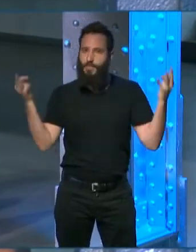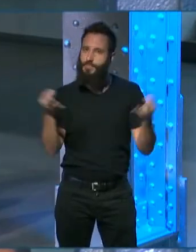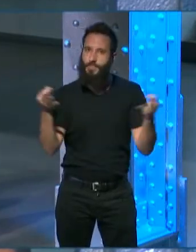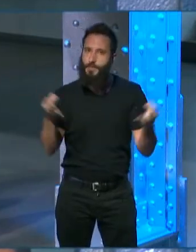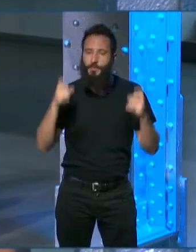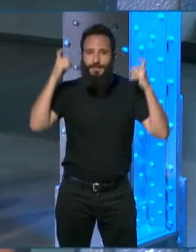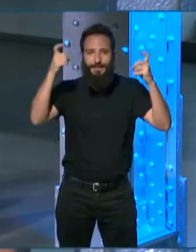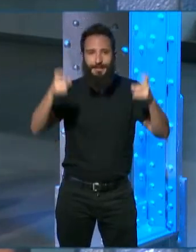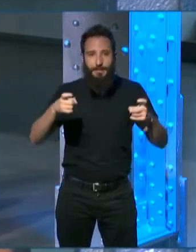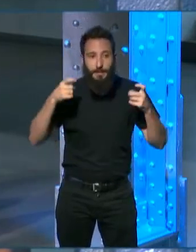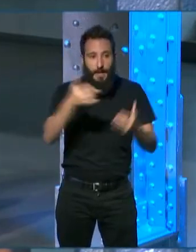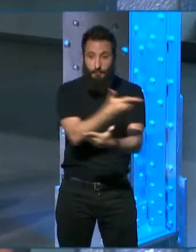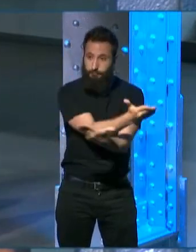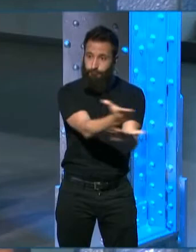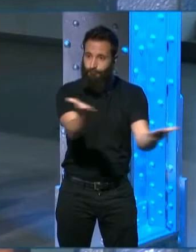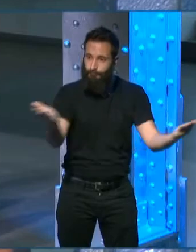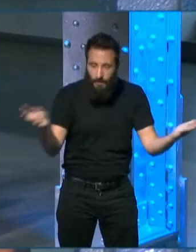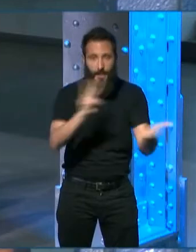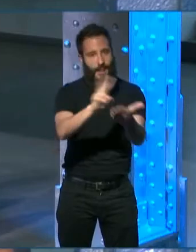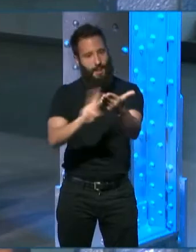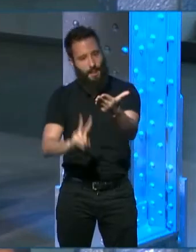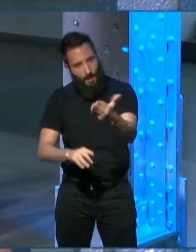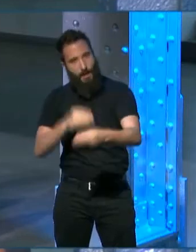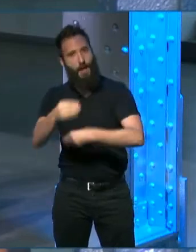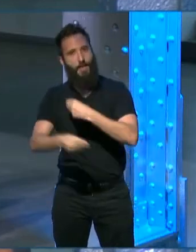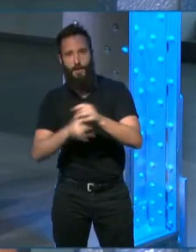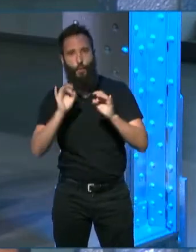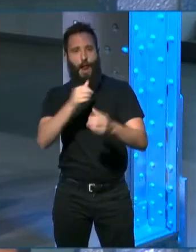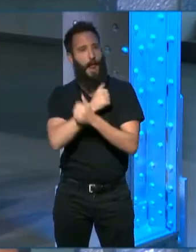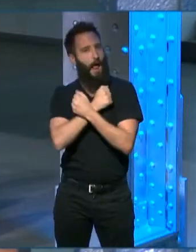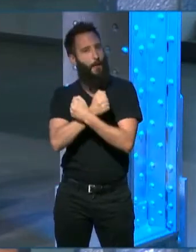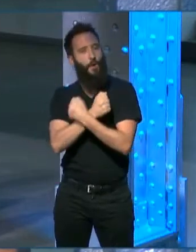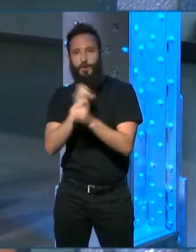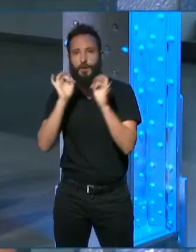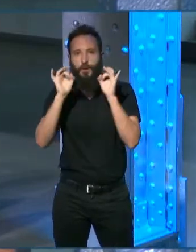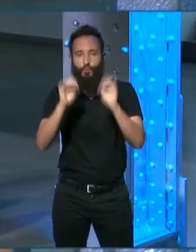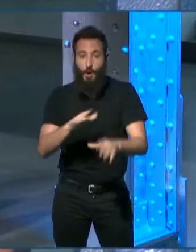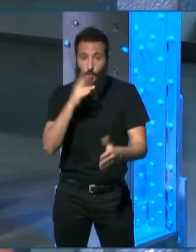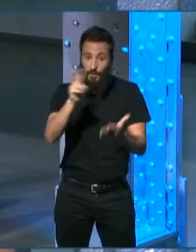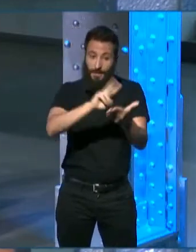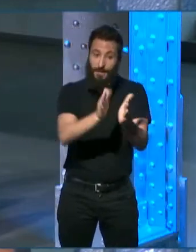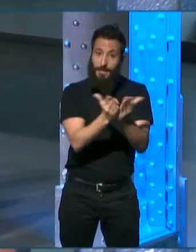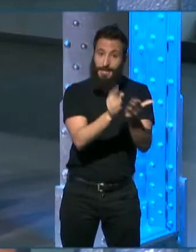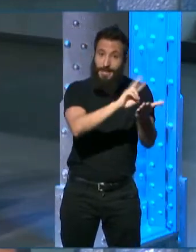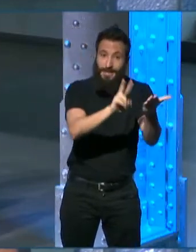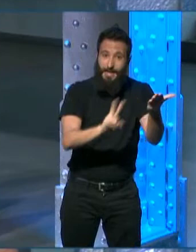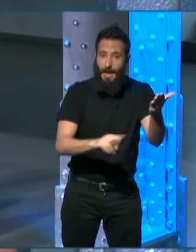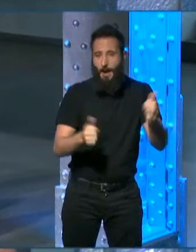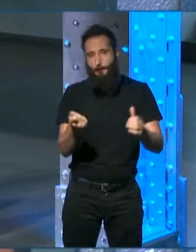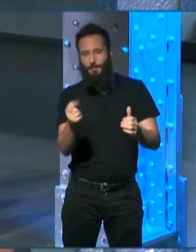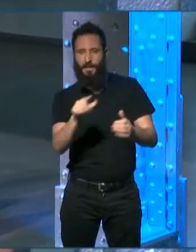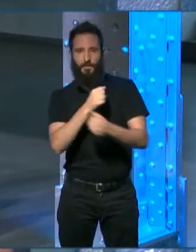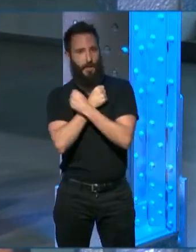que los demás lean y igual que aman, pues leer es un equivalente muy cercano a amar porque